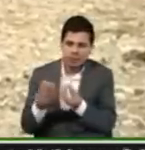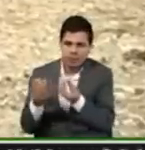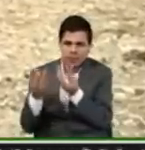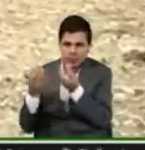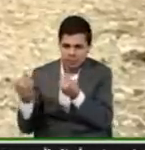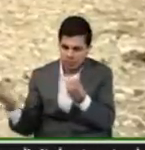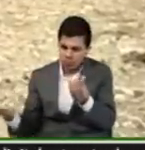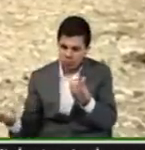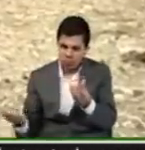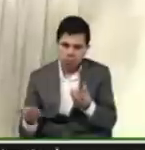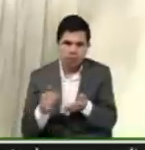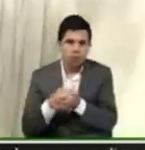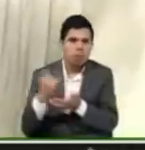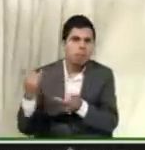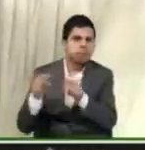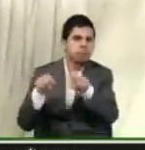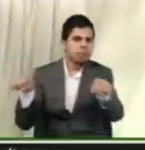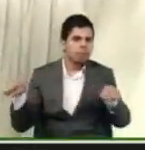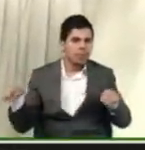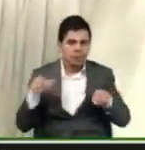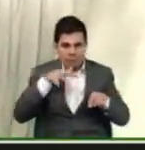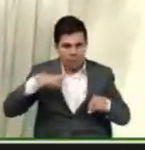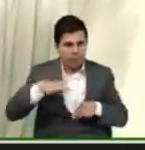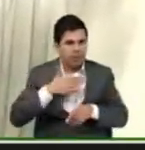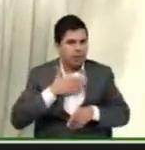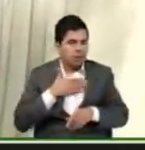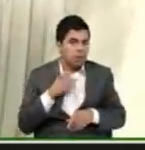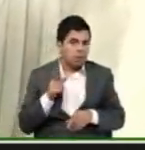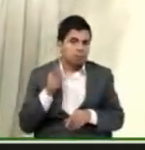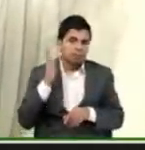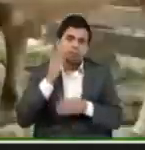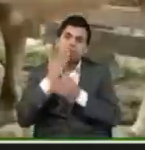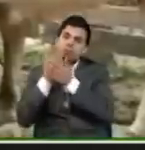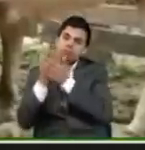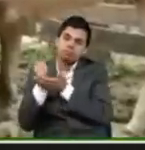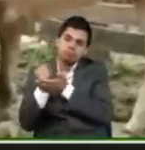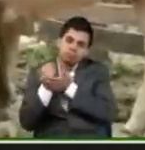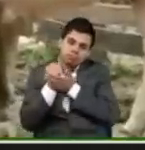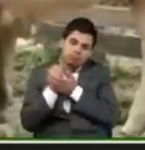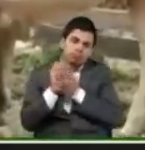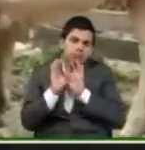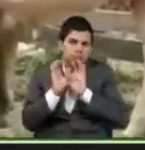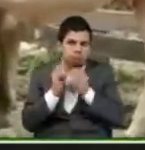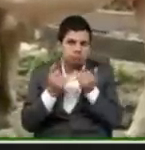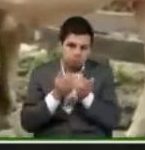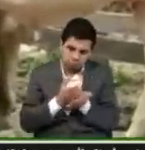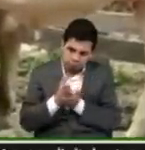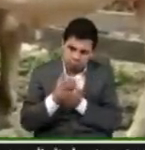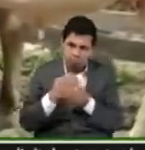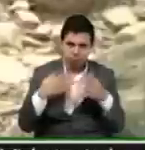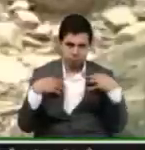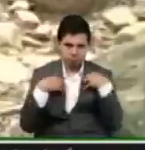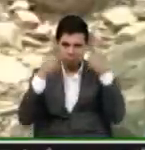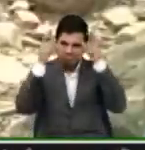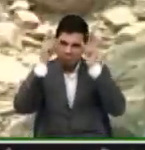que mantenemos allá. Y gracias a Dios, pues ahorita pues dan esto, seguir con el animalito a